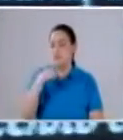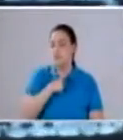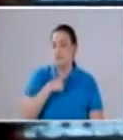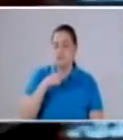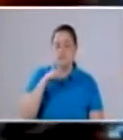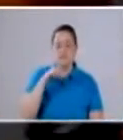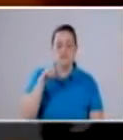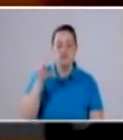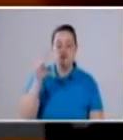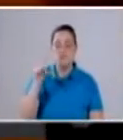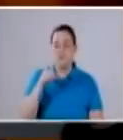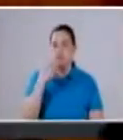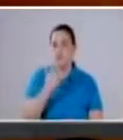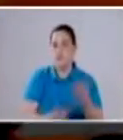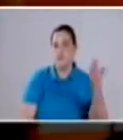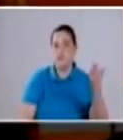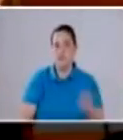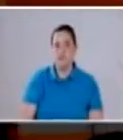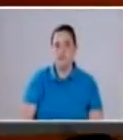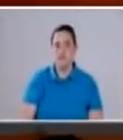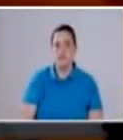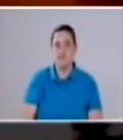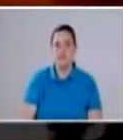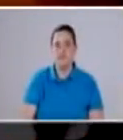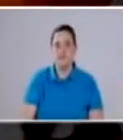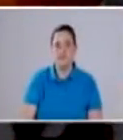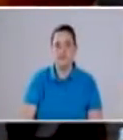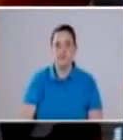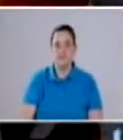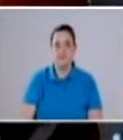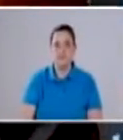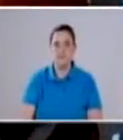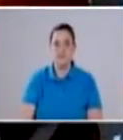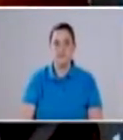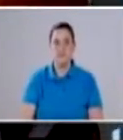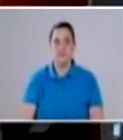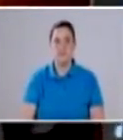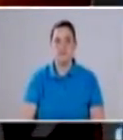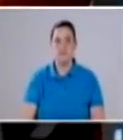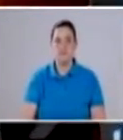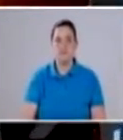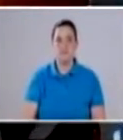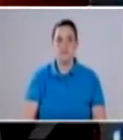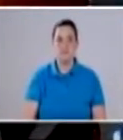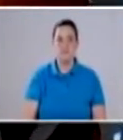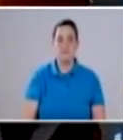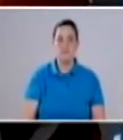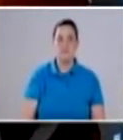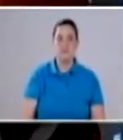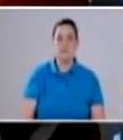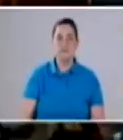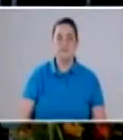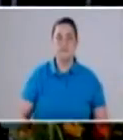Y otros por solidaridad, hermano, porque sí tenían hasta arregladas sus cosas para irse.